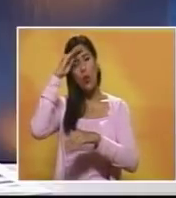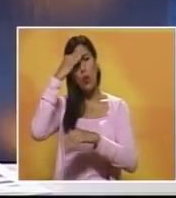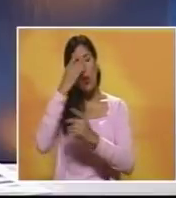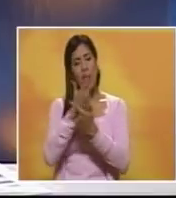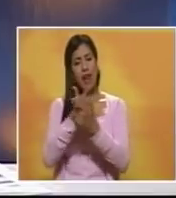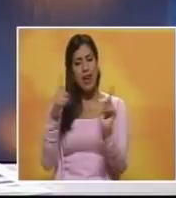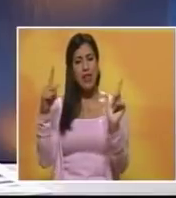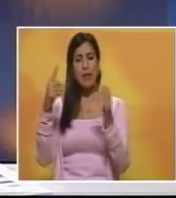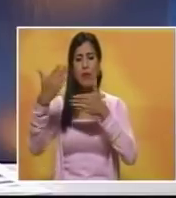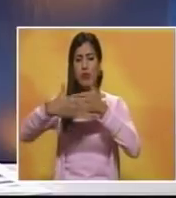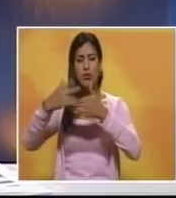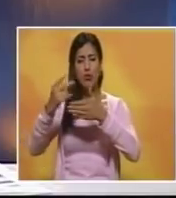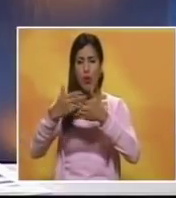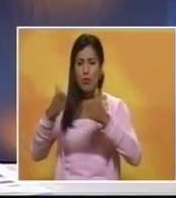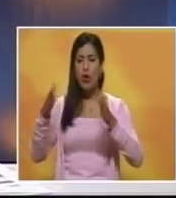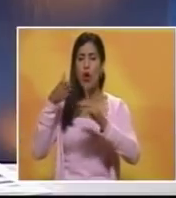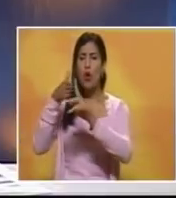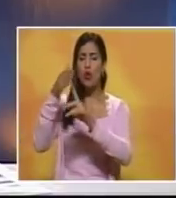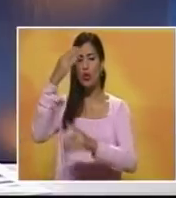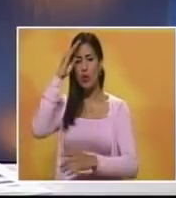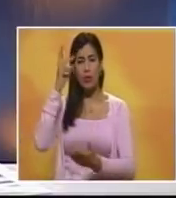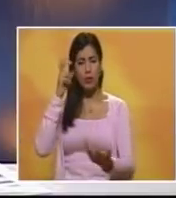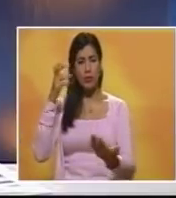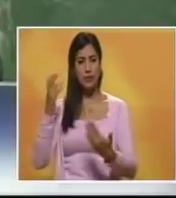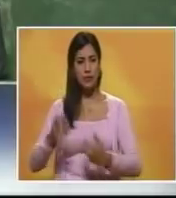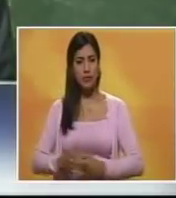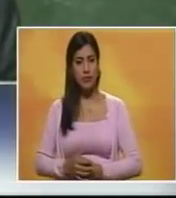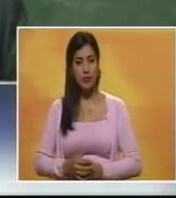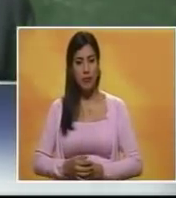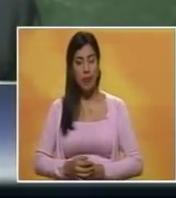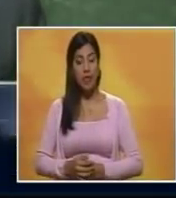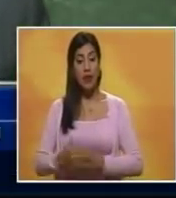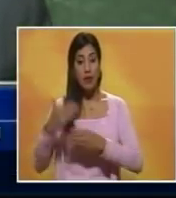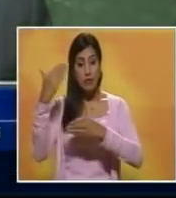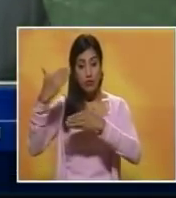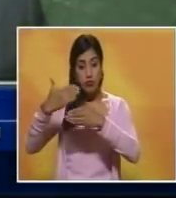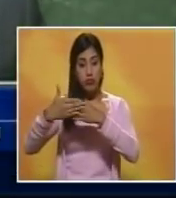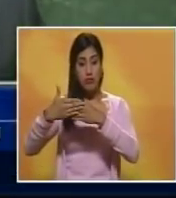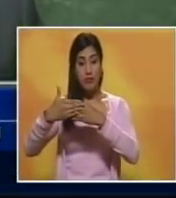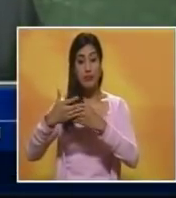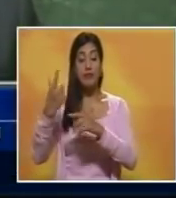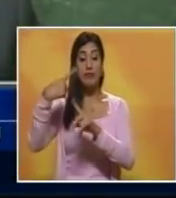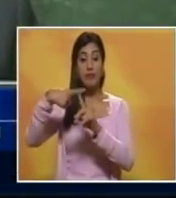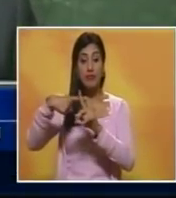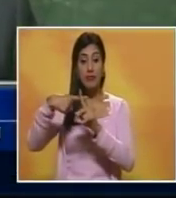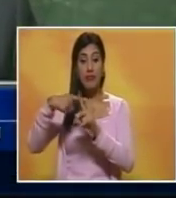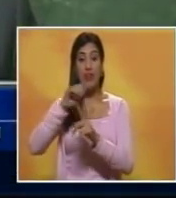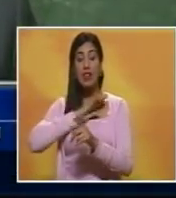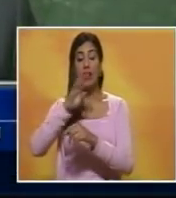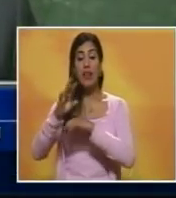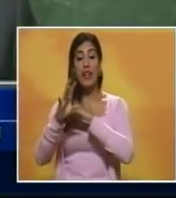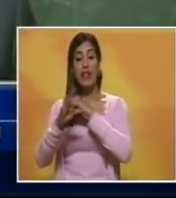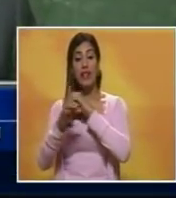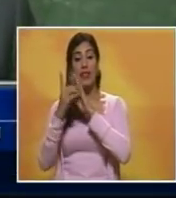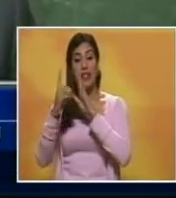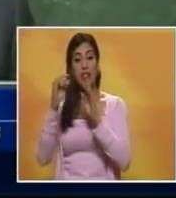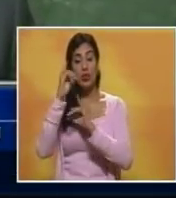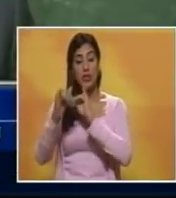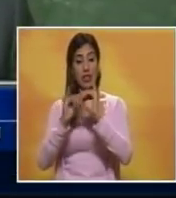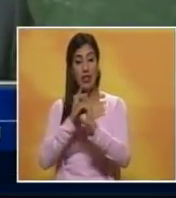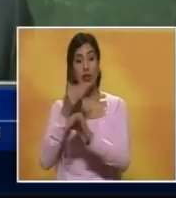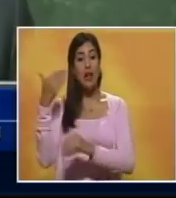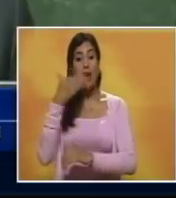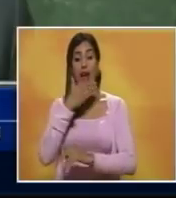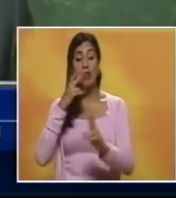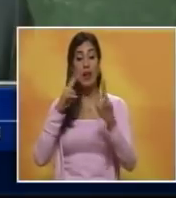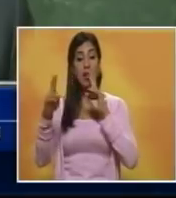financiero impuesto por Estados Unidos contra Cuba. Escuchemos. El bloqueo, además de transgredir derecho internacional, la Carta